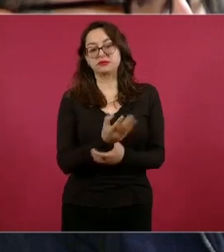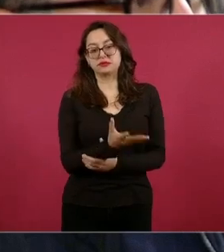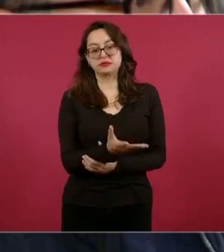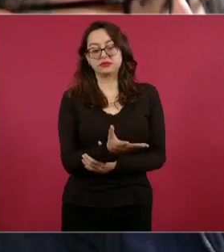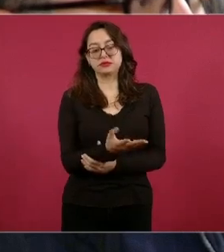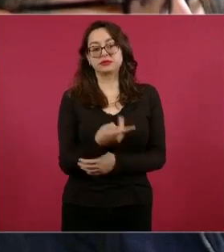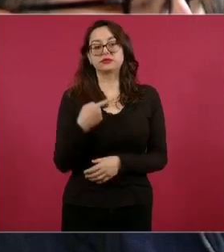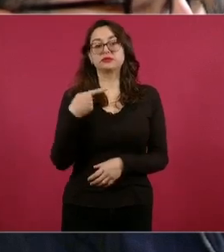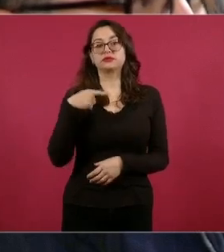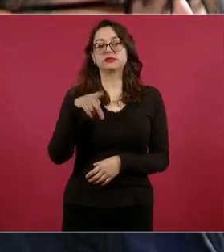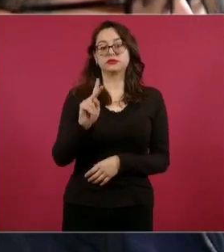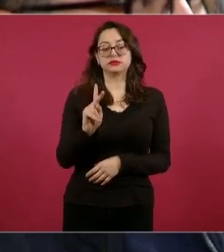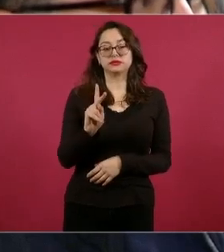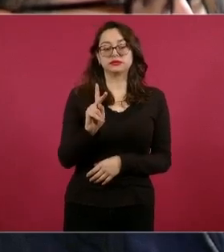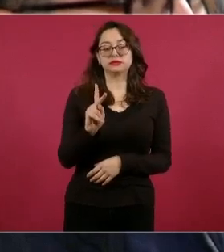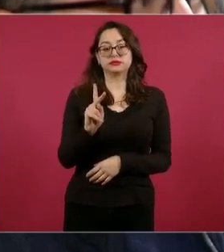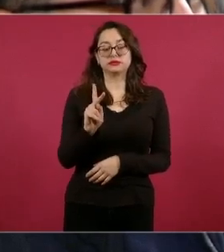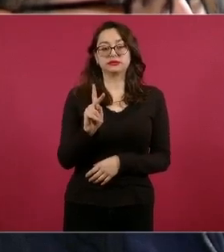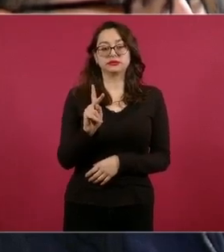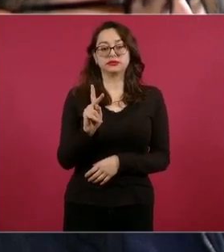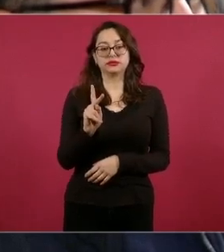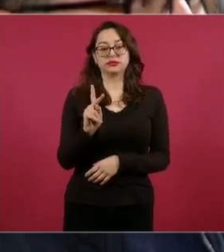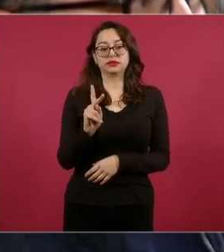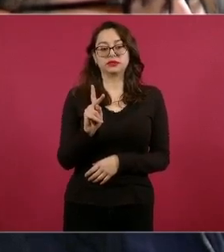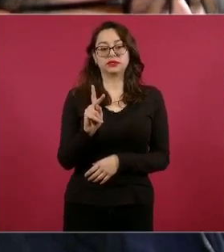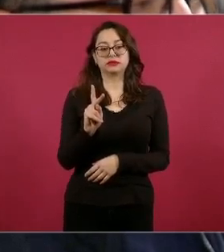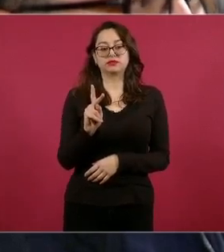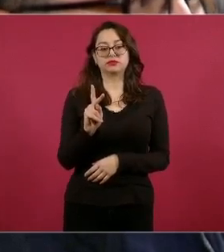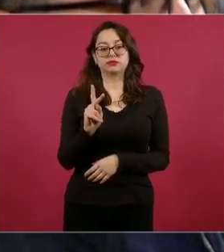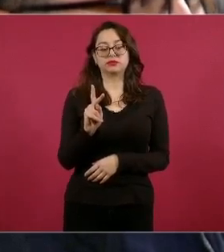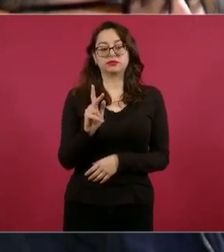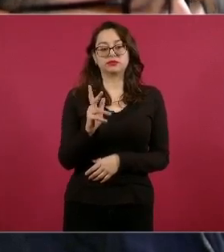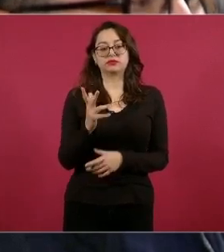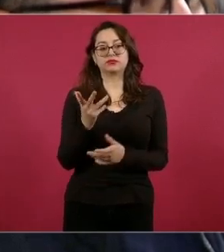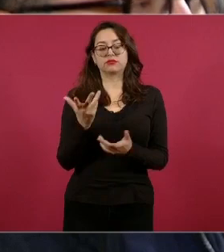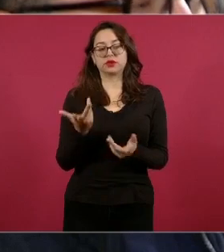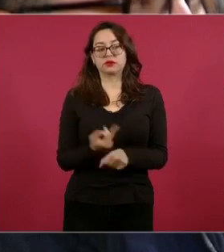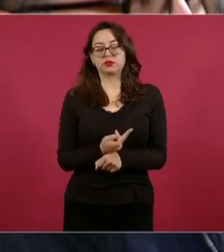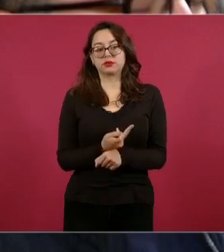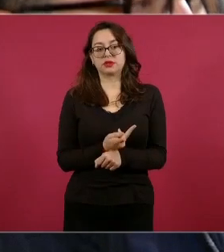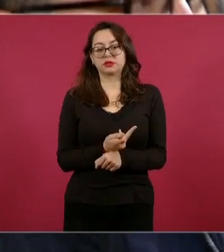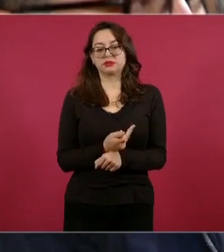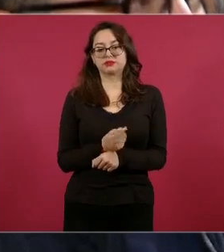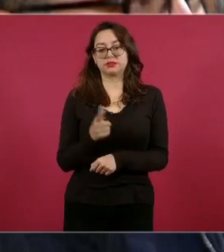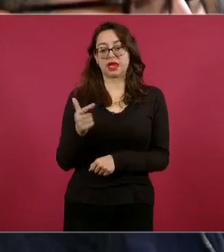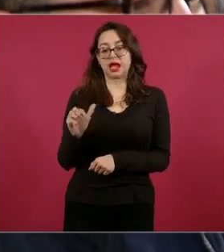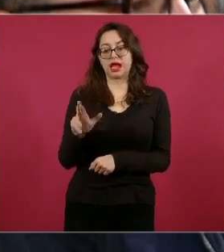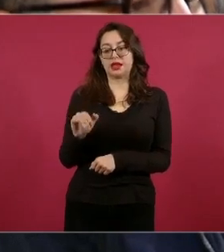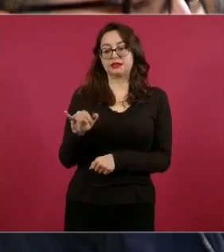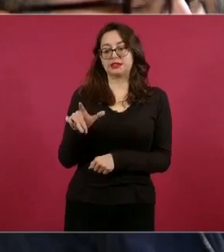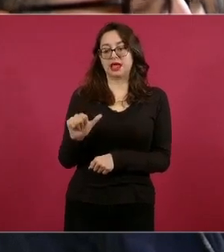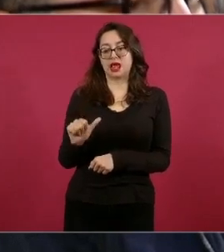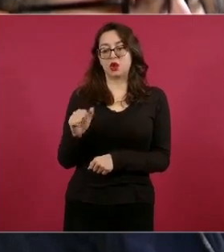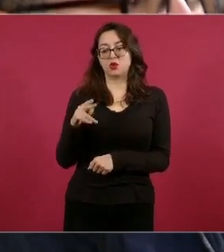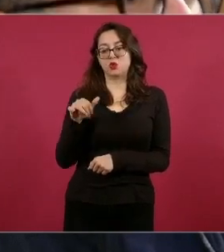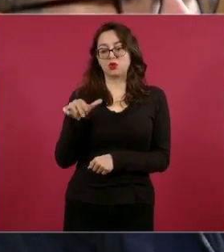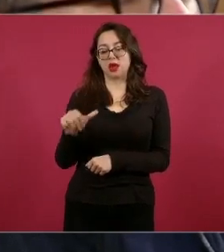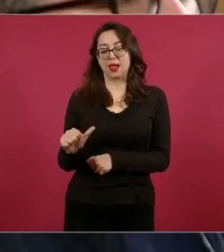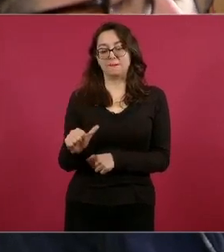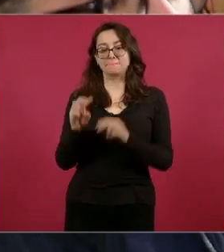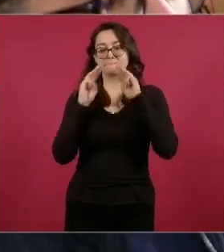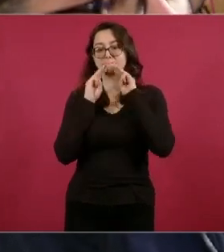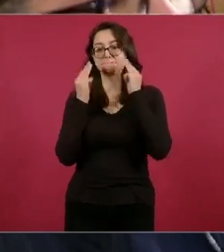este personaje que cambió los modos de la violencia criminal en México, yo insisto